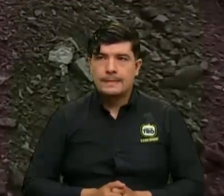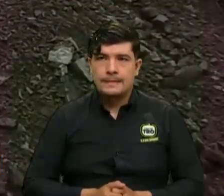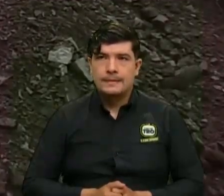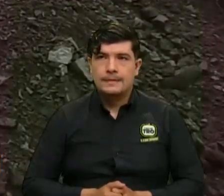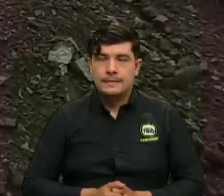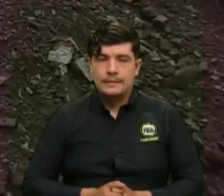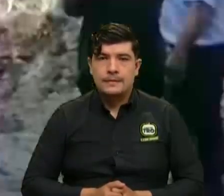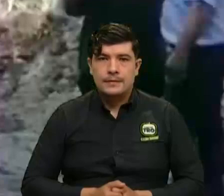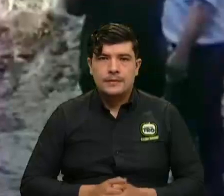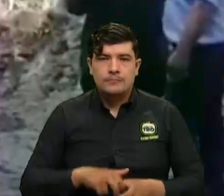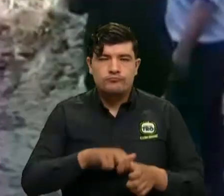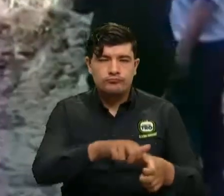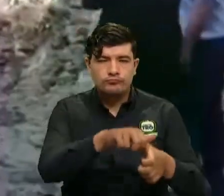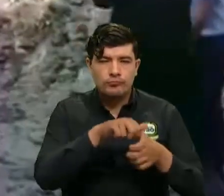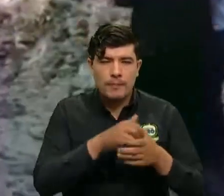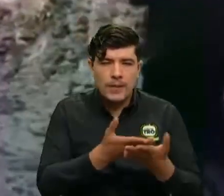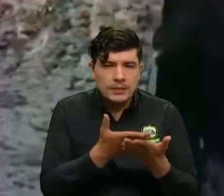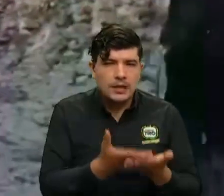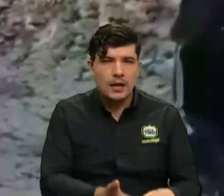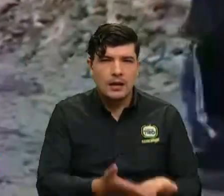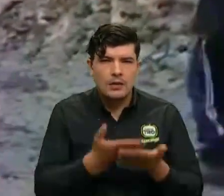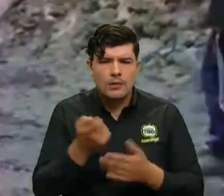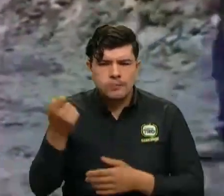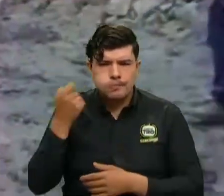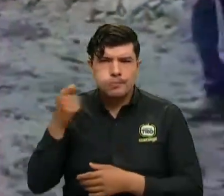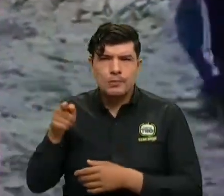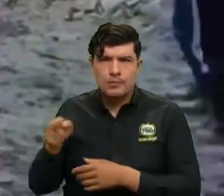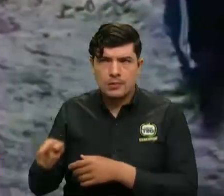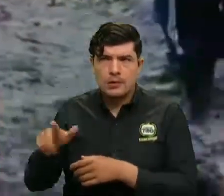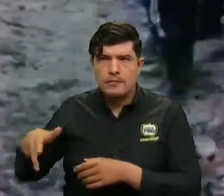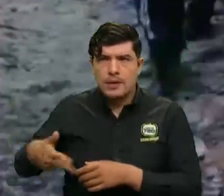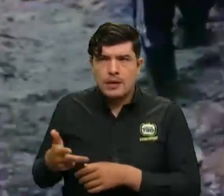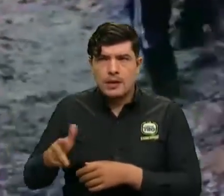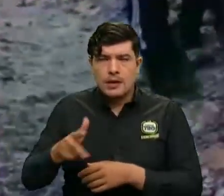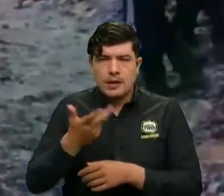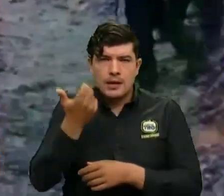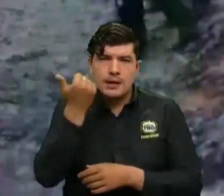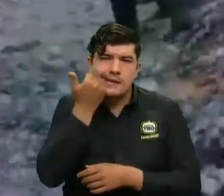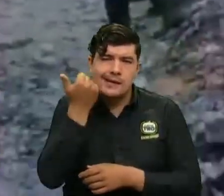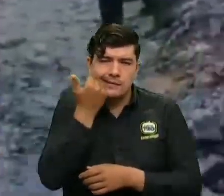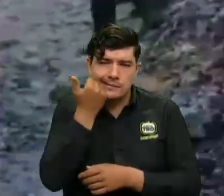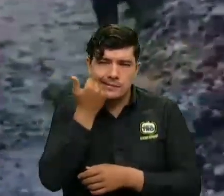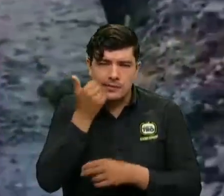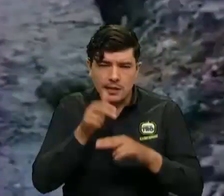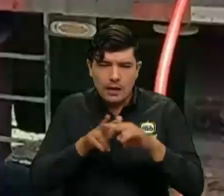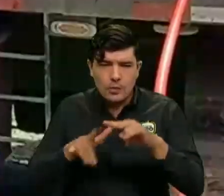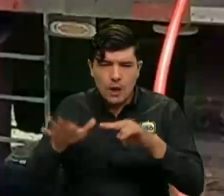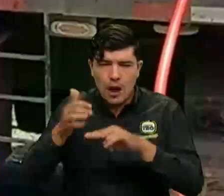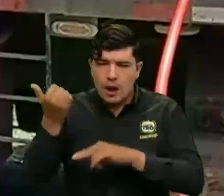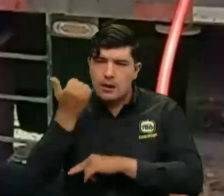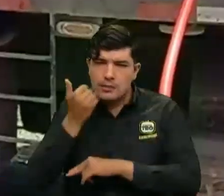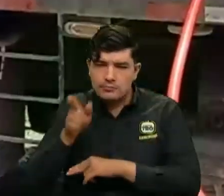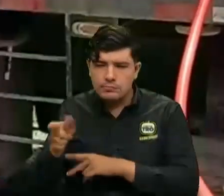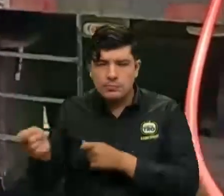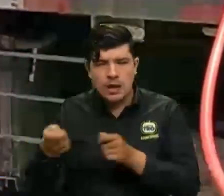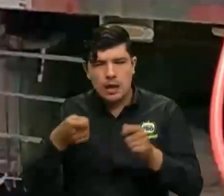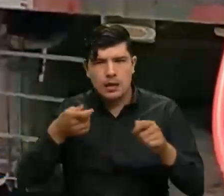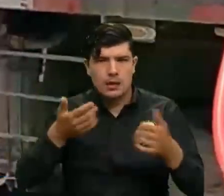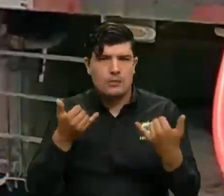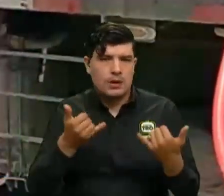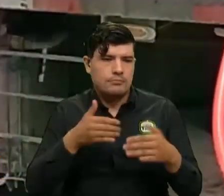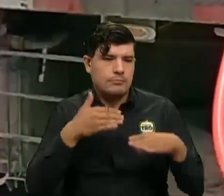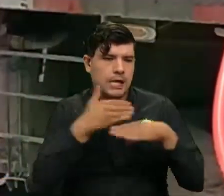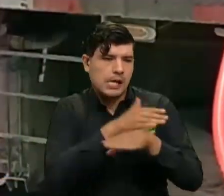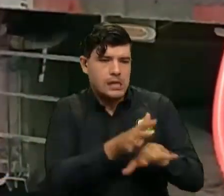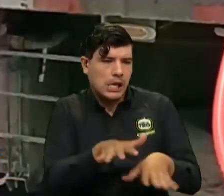tiempo. En las últimas horas, un vehículo que transporta el gas natural hacia Racumbalia y Herrán quedó atrapado en la vía. Sí, señor, no, sí, en el tramo